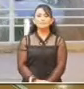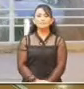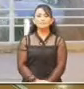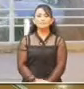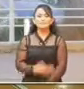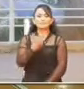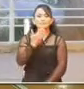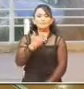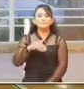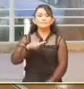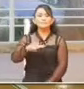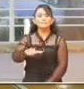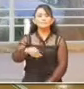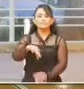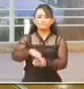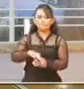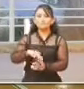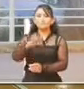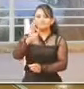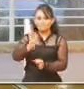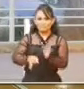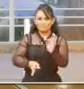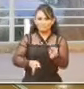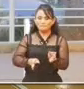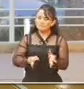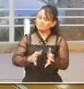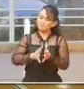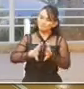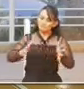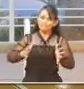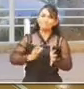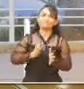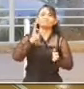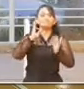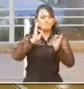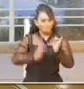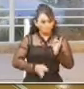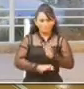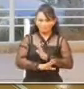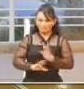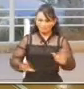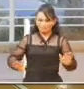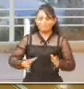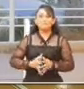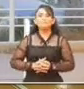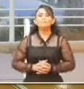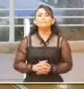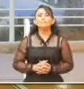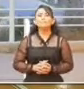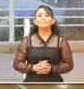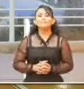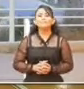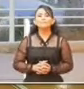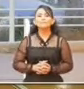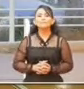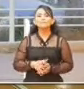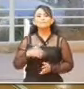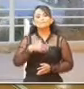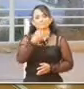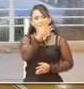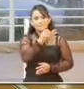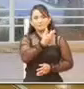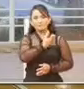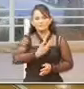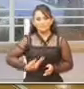Bien, doy cuenta de 16 votos a favor, por lo que se aprueba por unanimidad el acuerdo antes mencionado. Le informo,